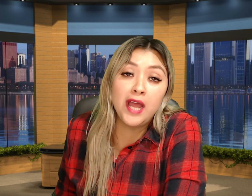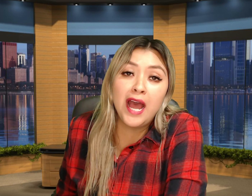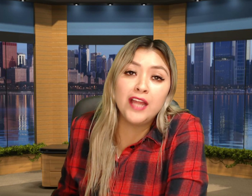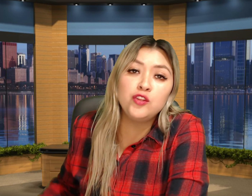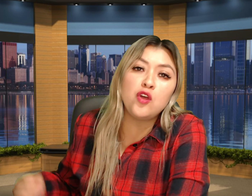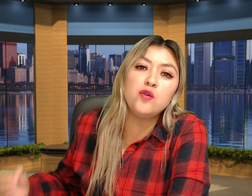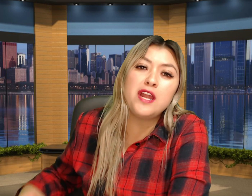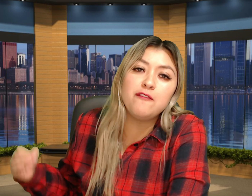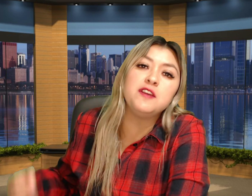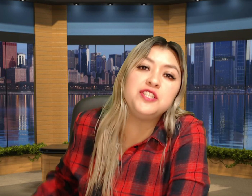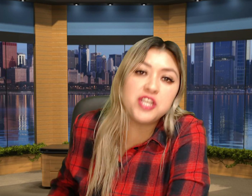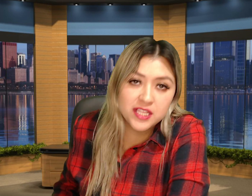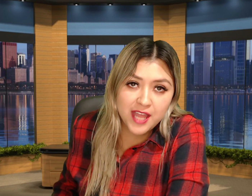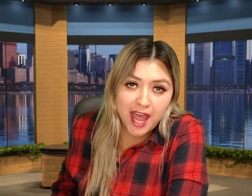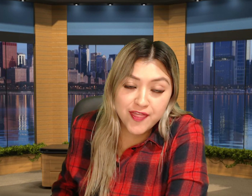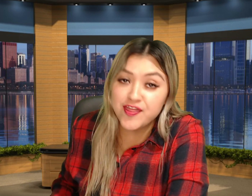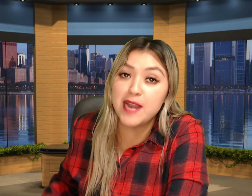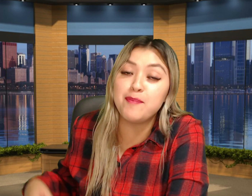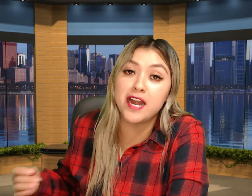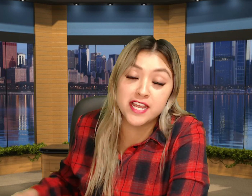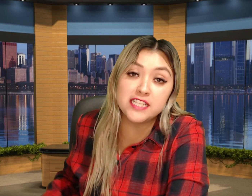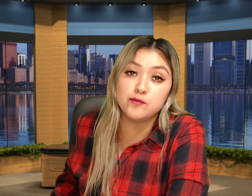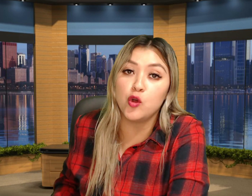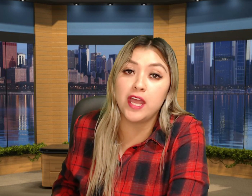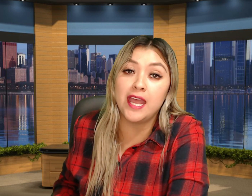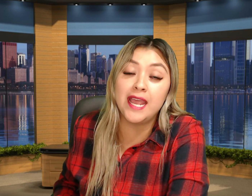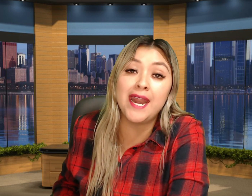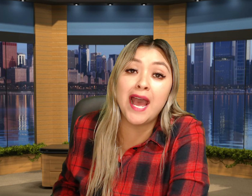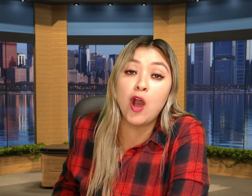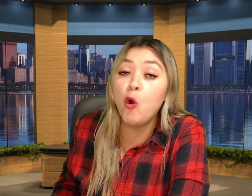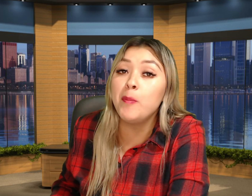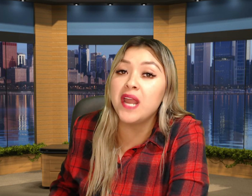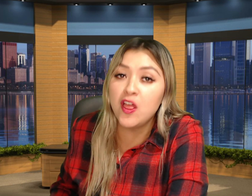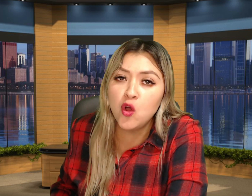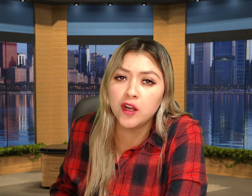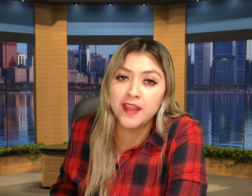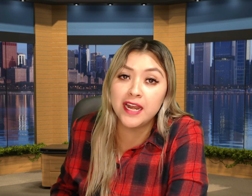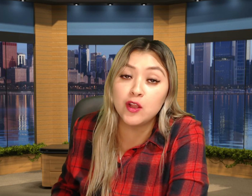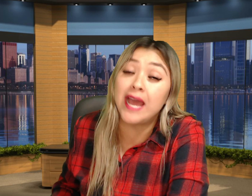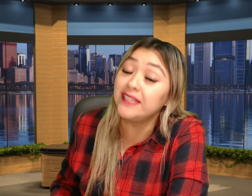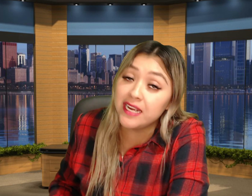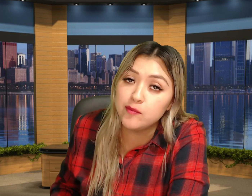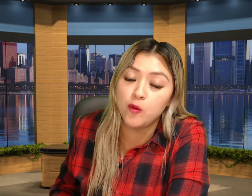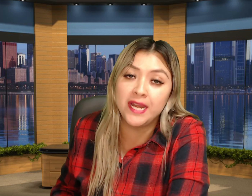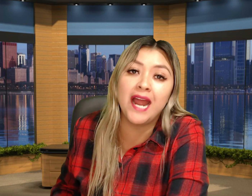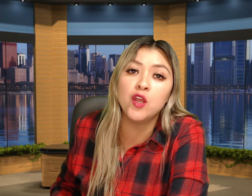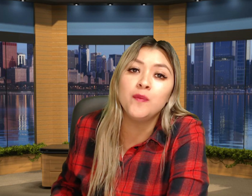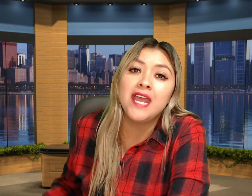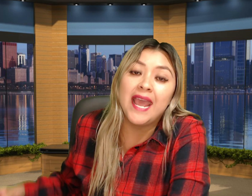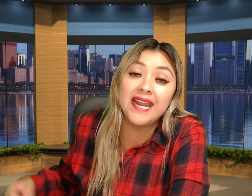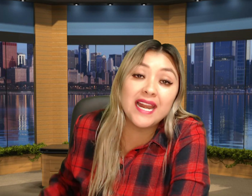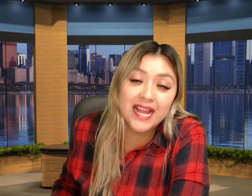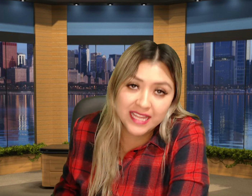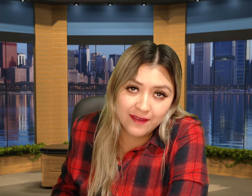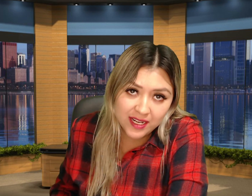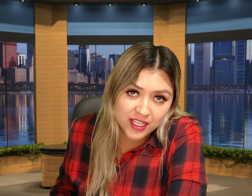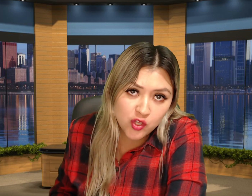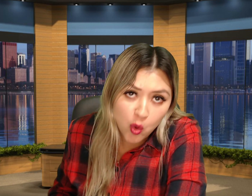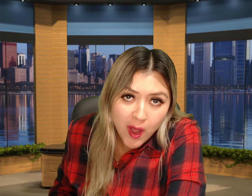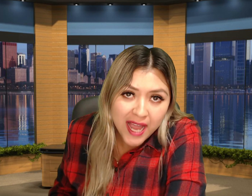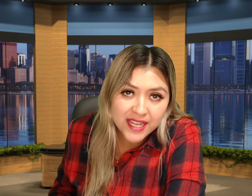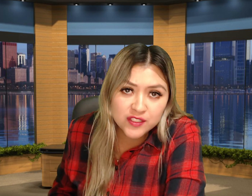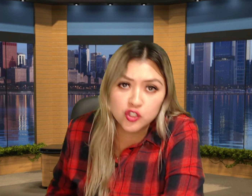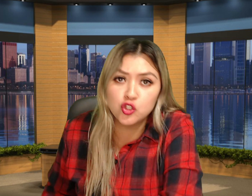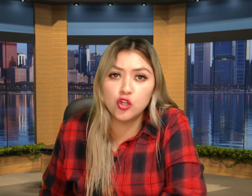Detuvieron a toda una fichita del panismo que era operador del cártel inmobiliario en la alcaldía